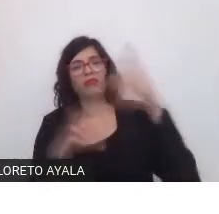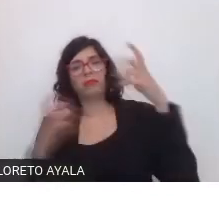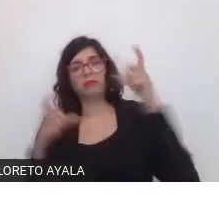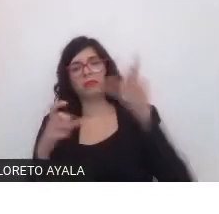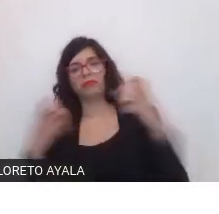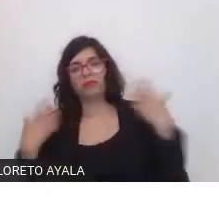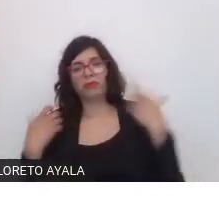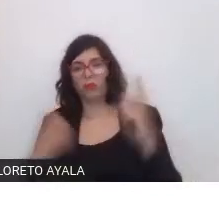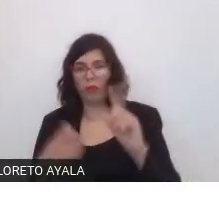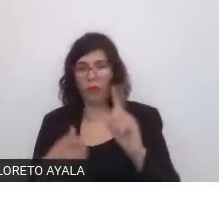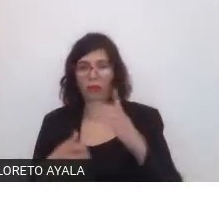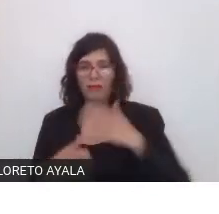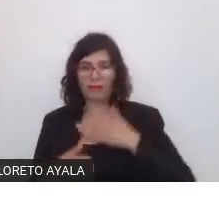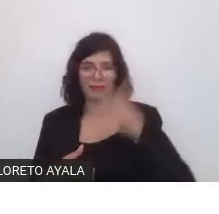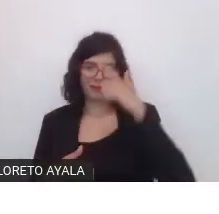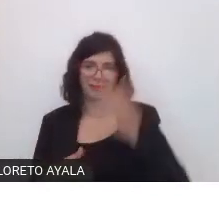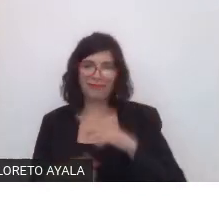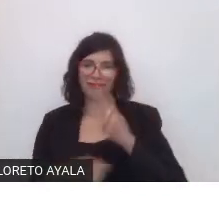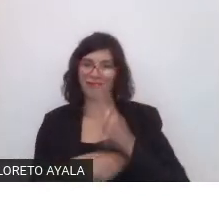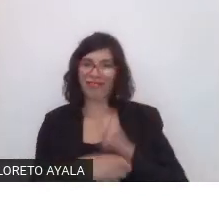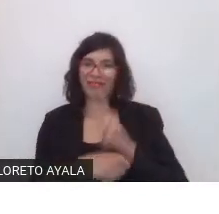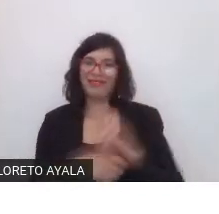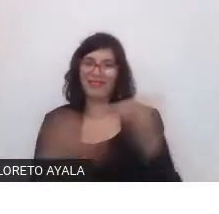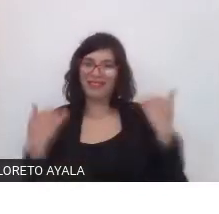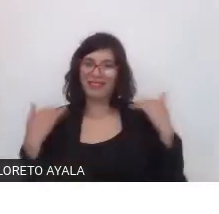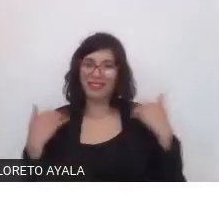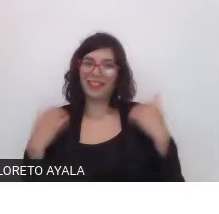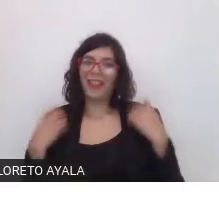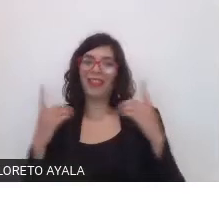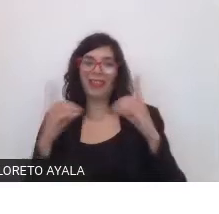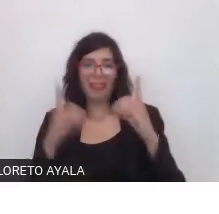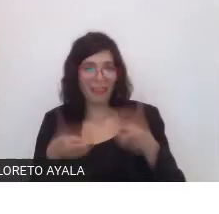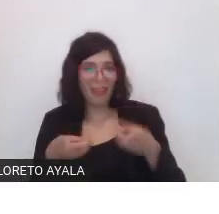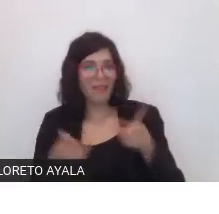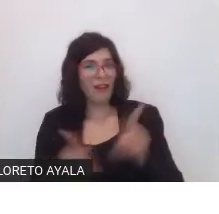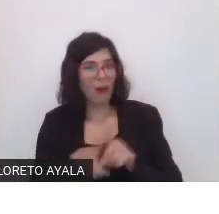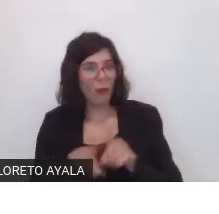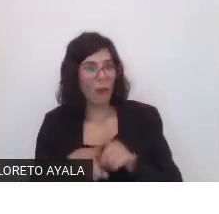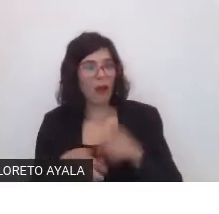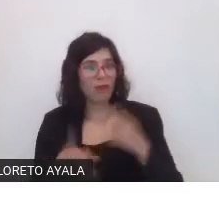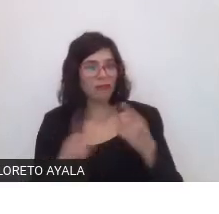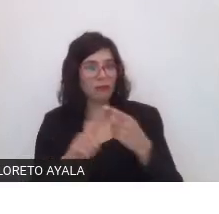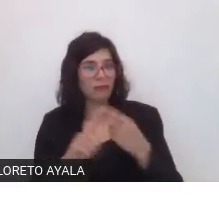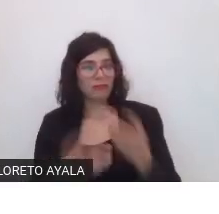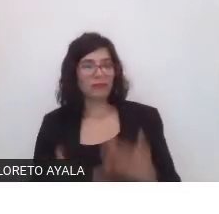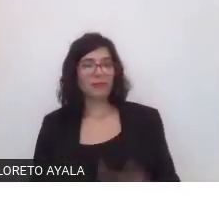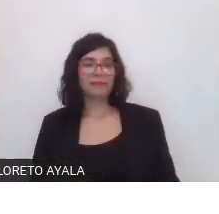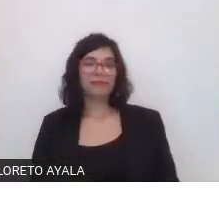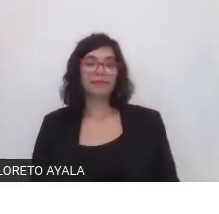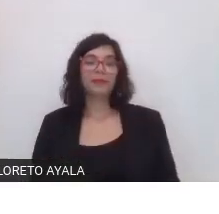yo soy el profesor de educación física, así que tengo que hacerlo. Digo una cosa cortita, Pablo, sí, en eso.